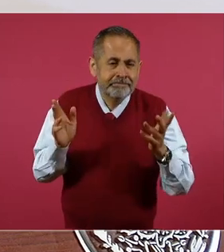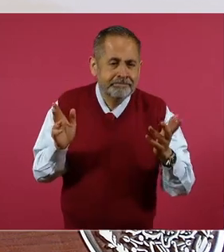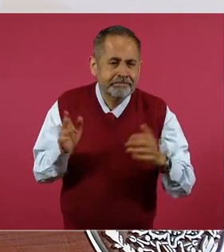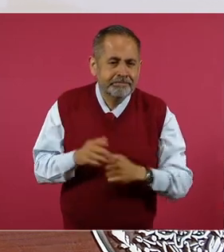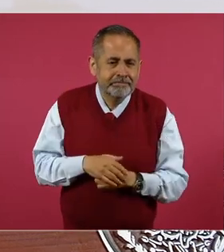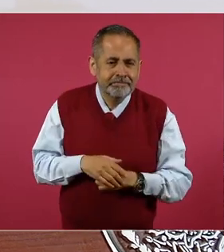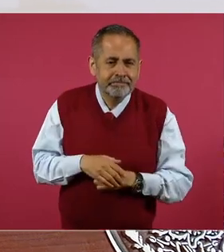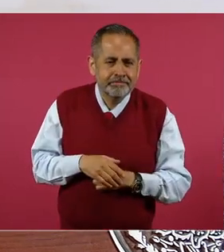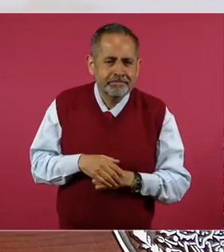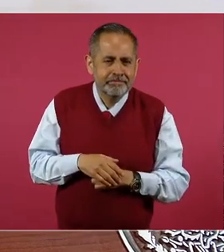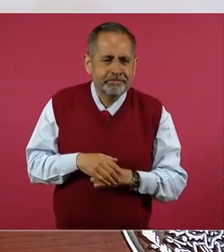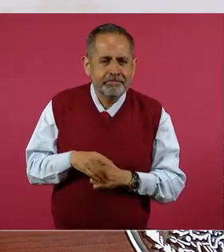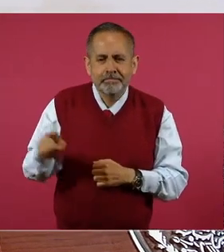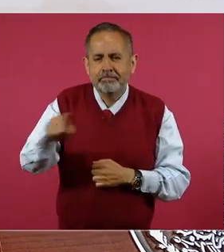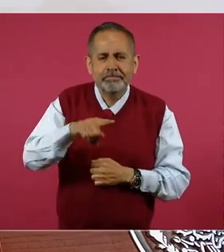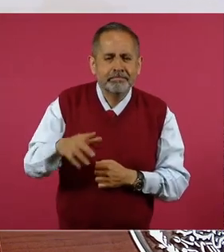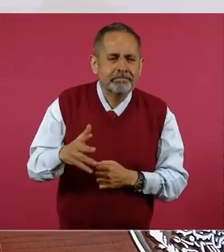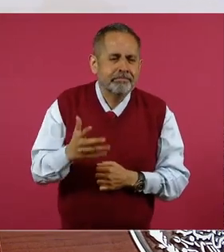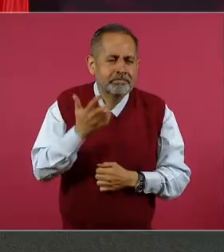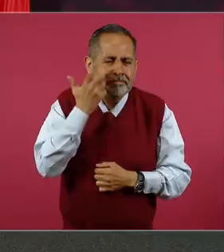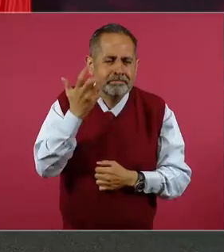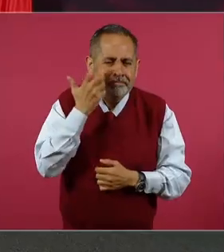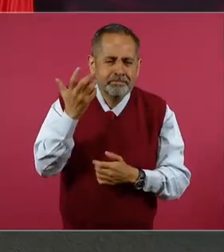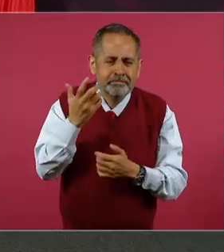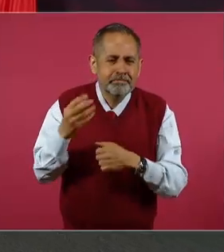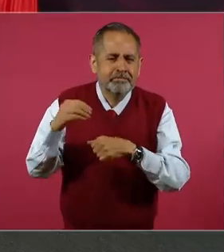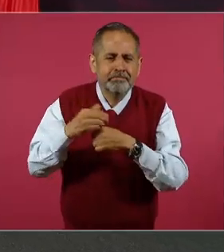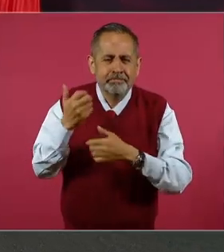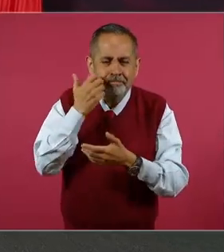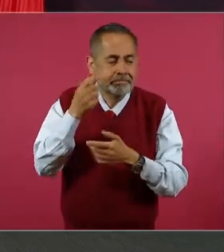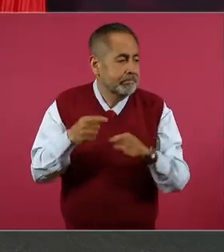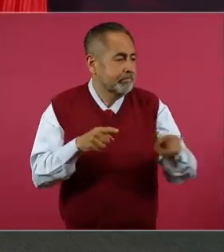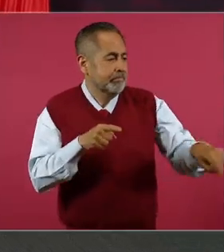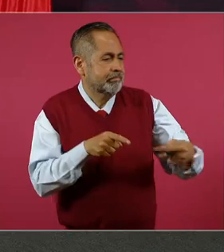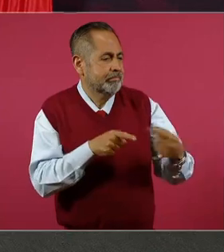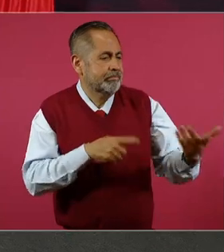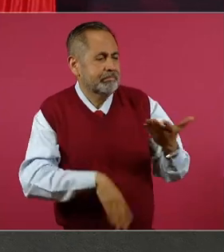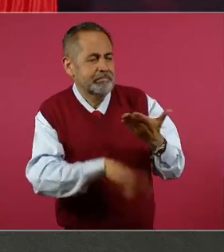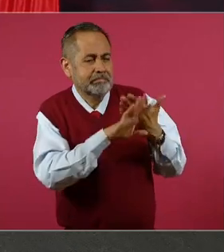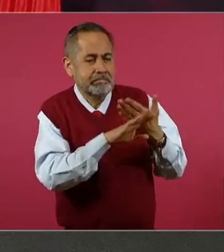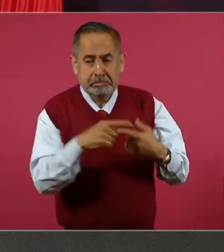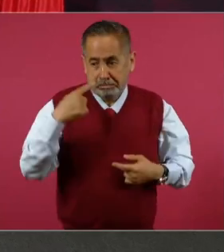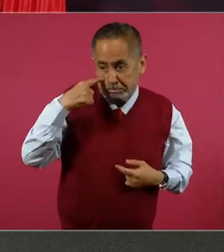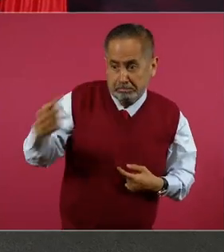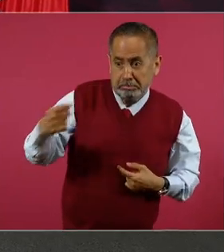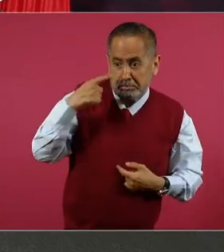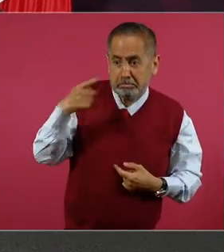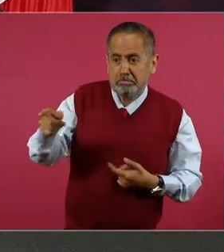lo van a usar de pretexto mis adversarios